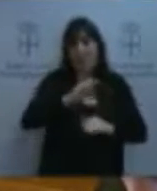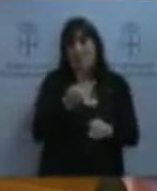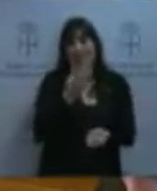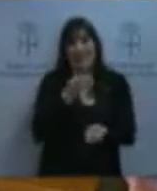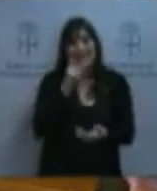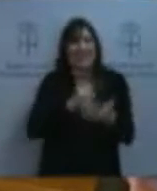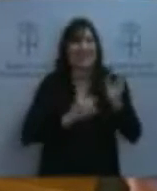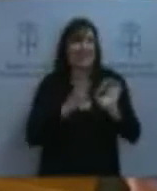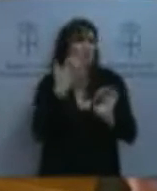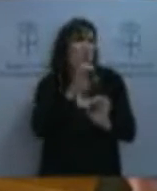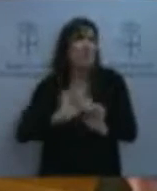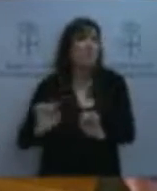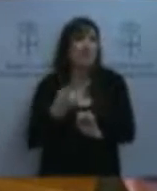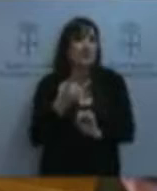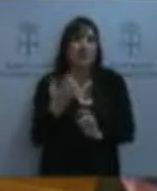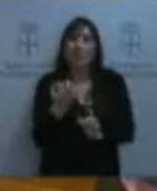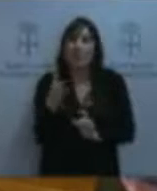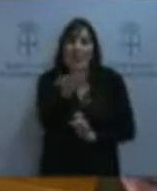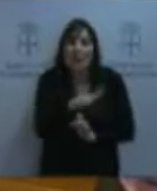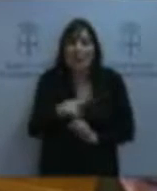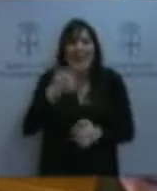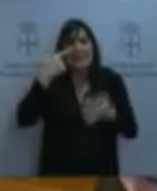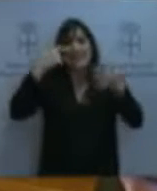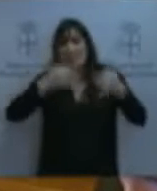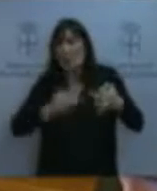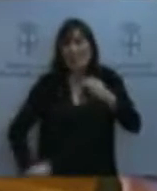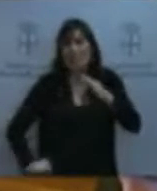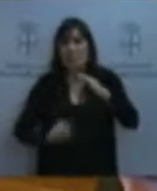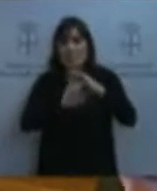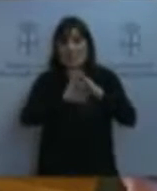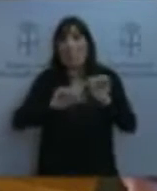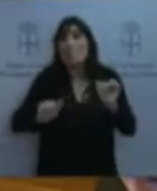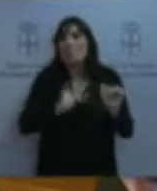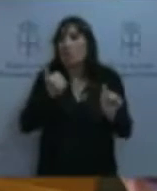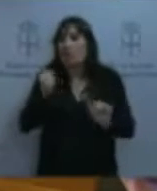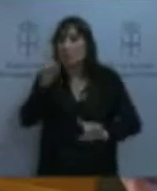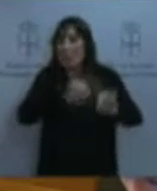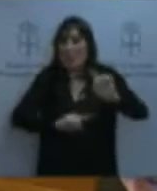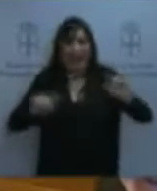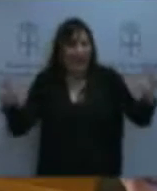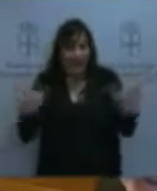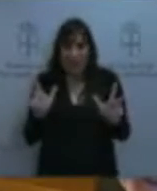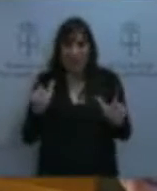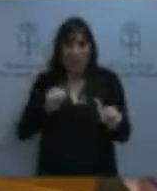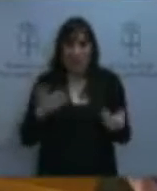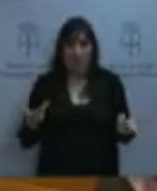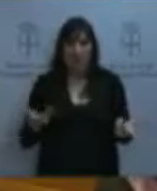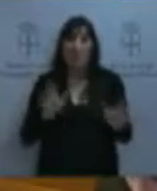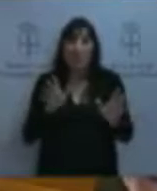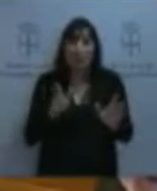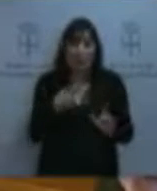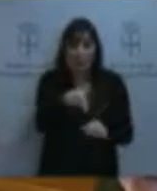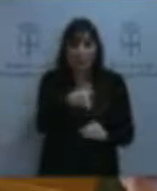de seguridad ante una catástrofe. Resulta, sin embargo, que está ubicado en un lugar con alto riesgo o usted dice